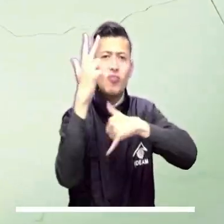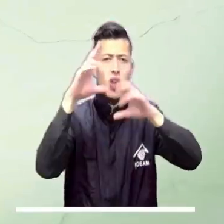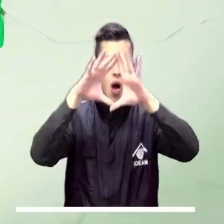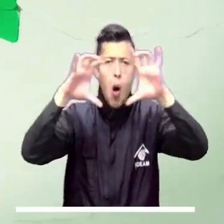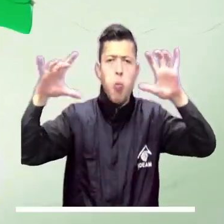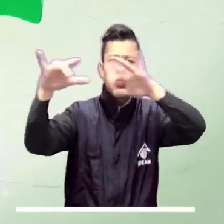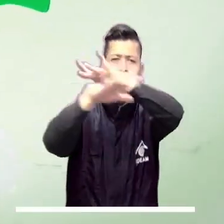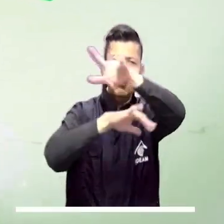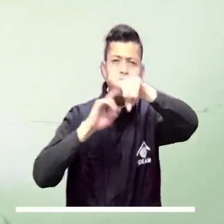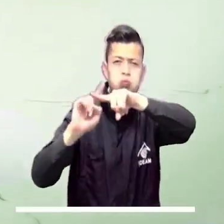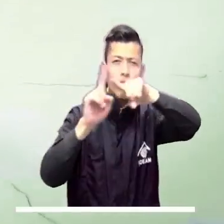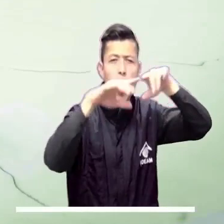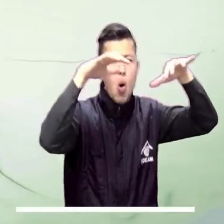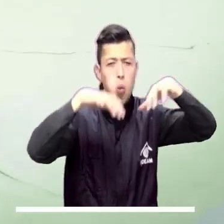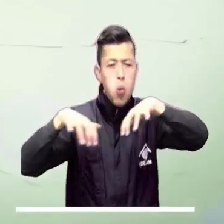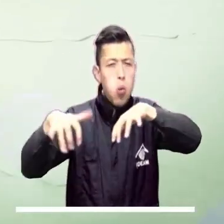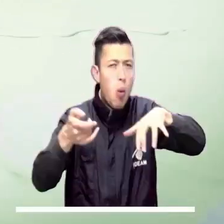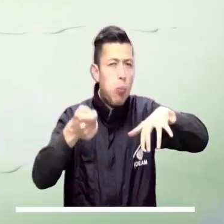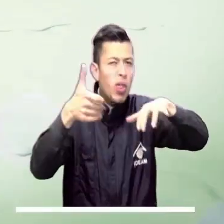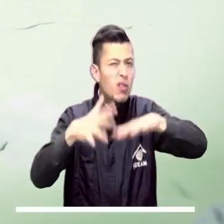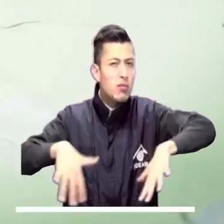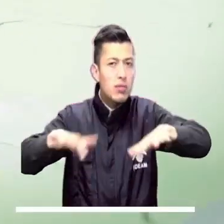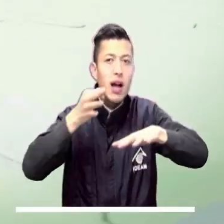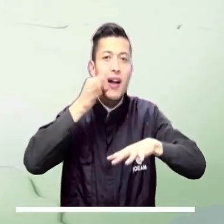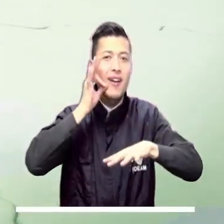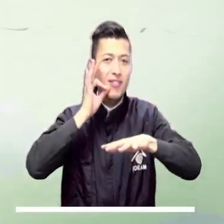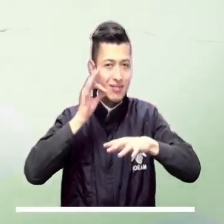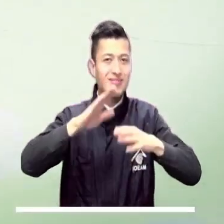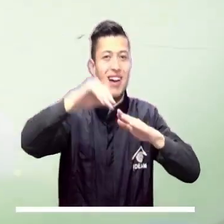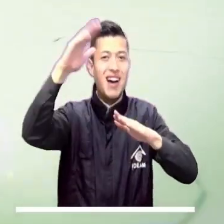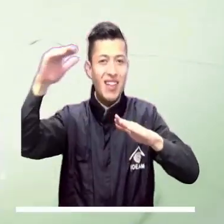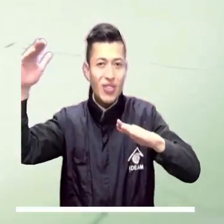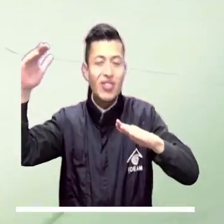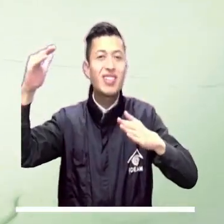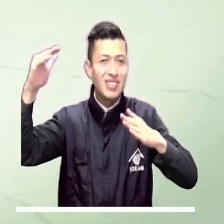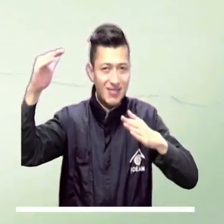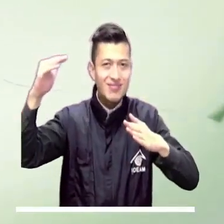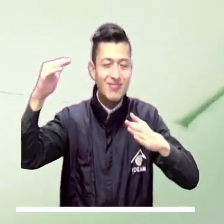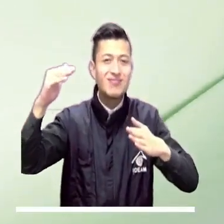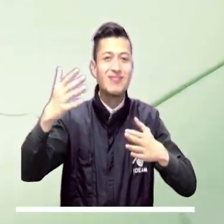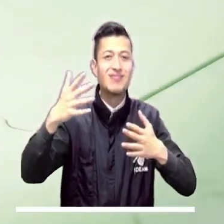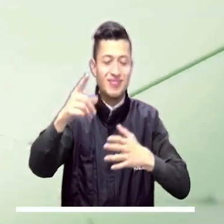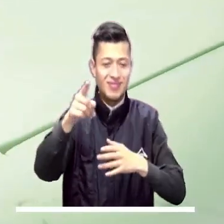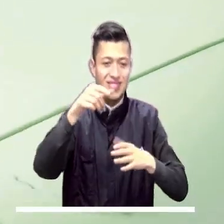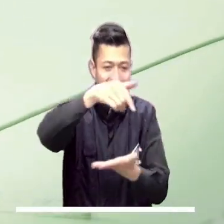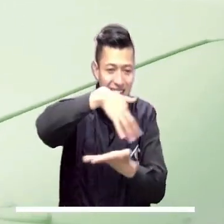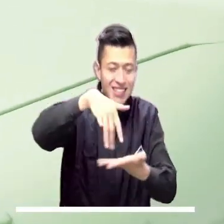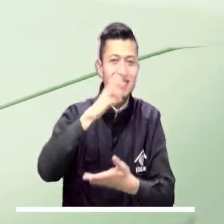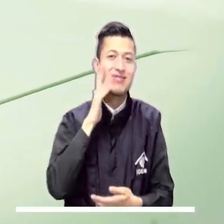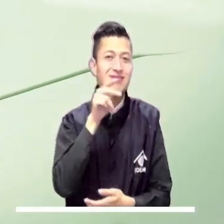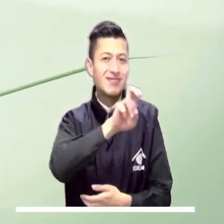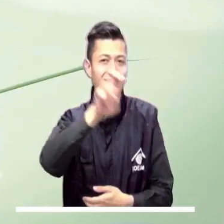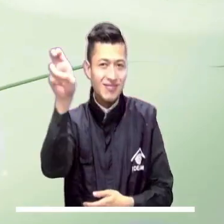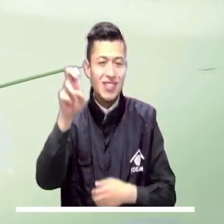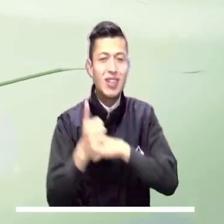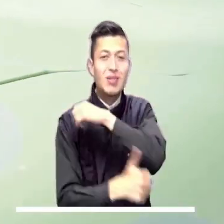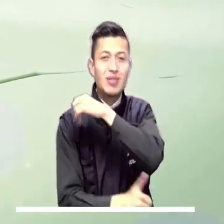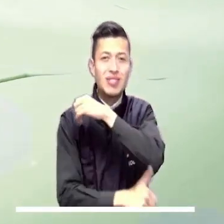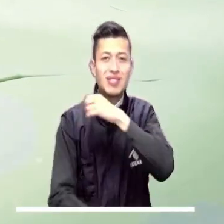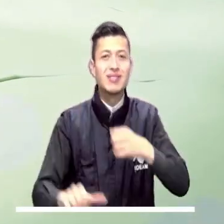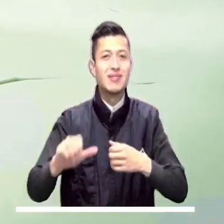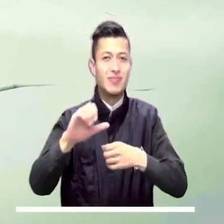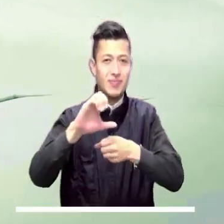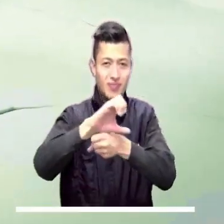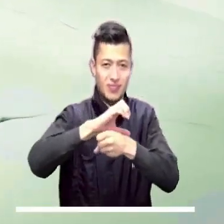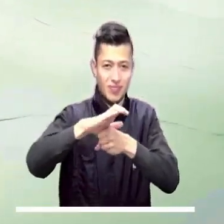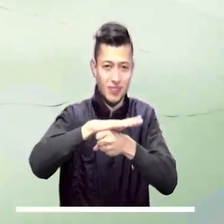La región andina podría lucir cielos con nubosidad variada y lluvias ocasionales en el eje cafetero, Antioquia, los Santanderes,